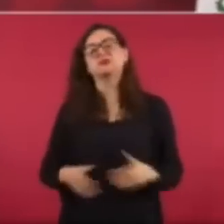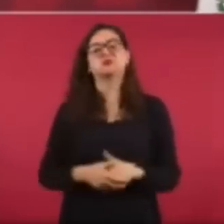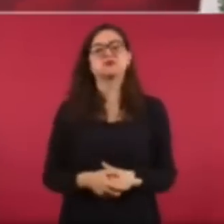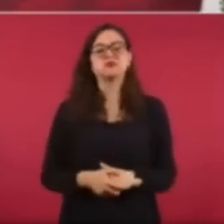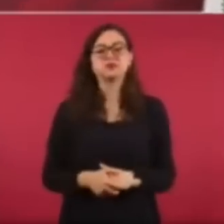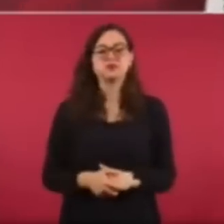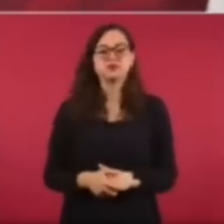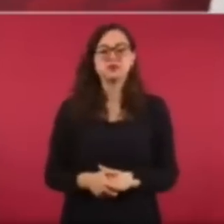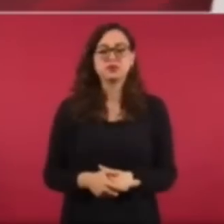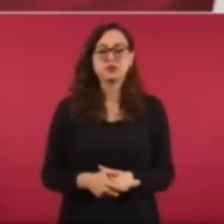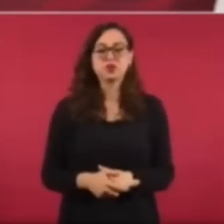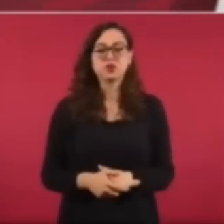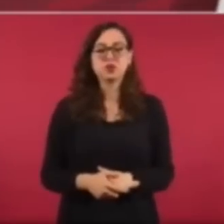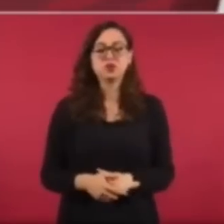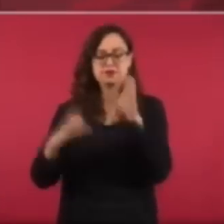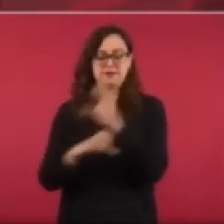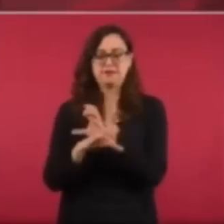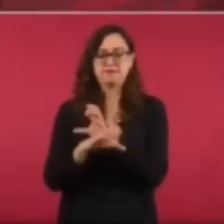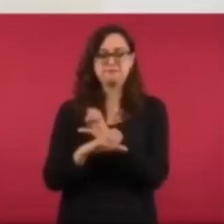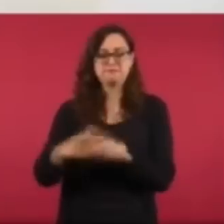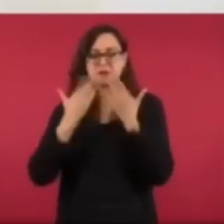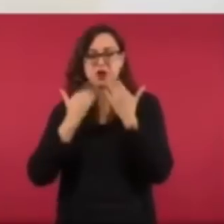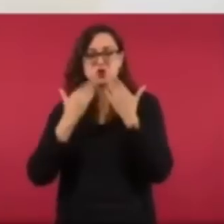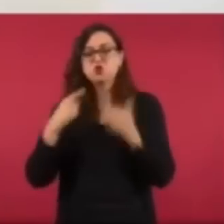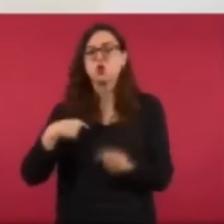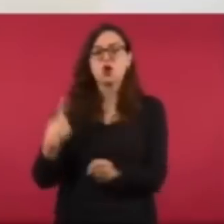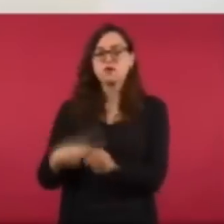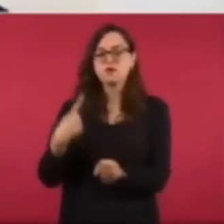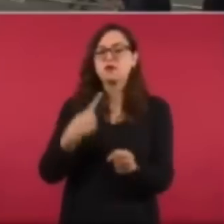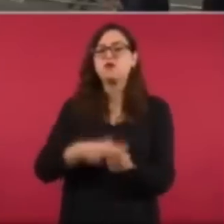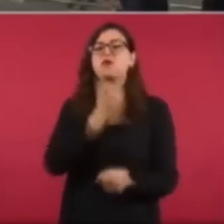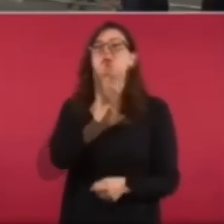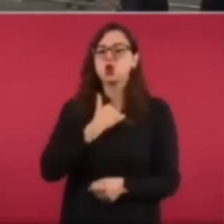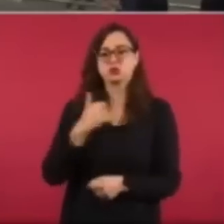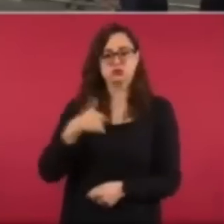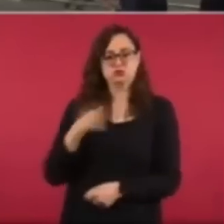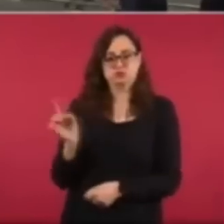Solamente hay una cosa que no tengo, que dice ahí la canción, lo del alcohol. Pero lo demás sí. Y